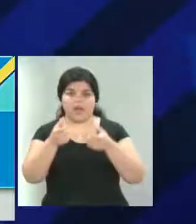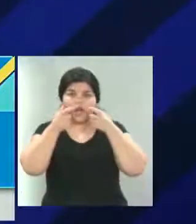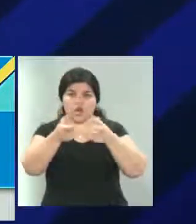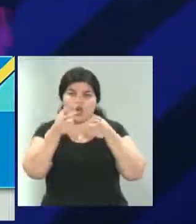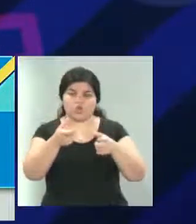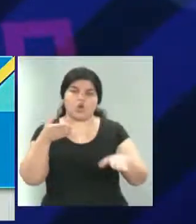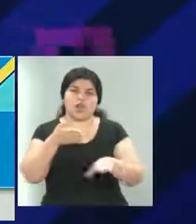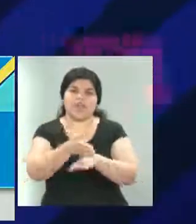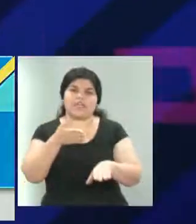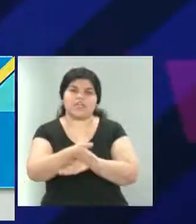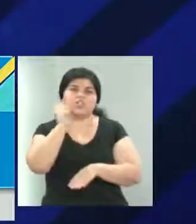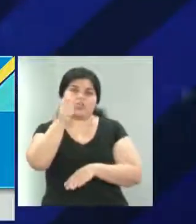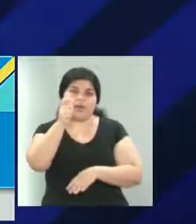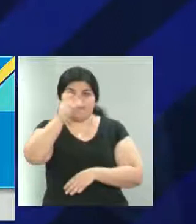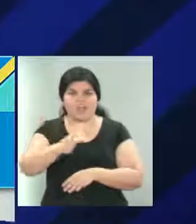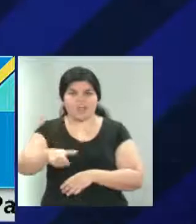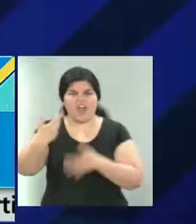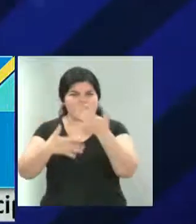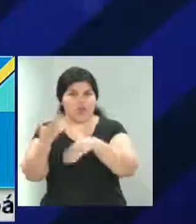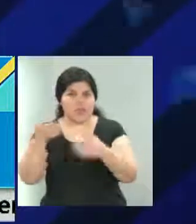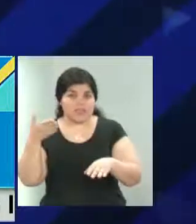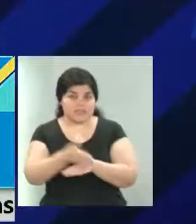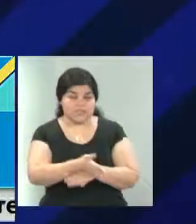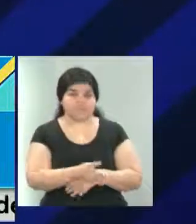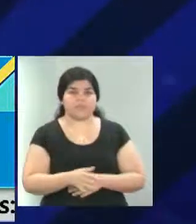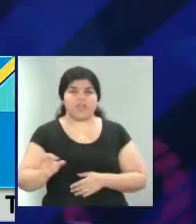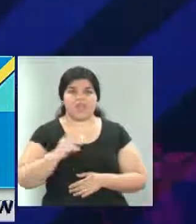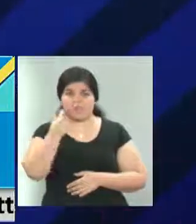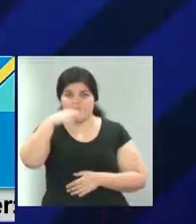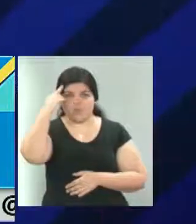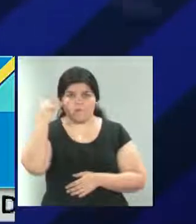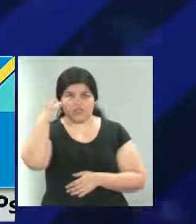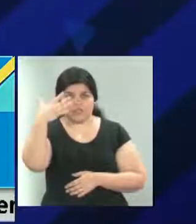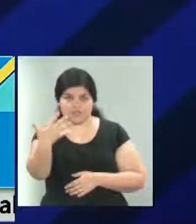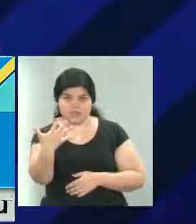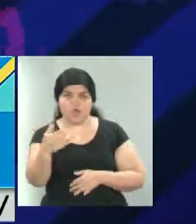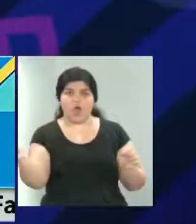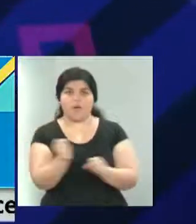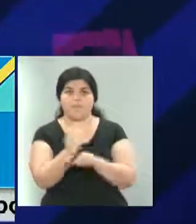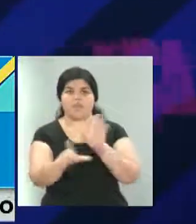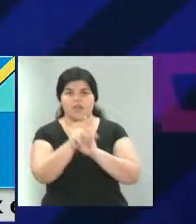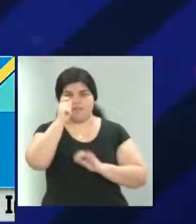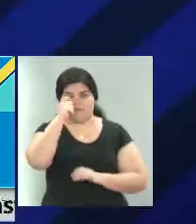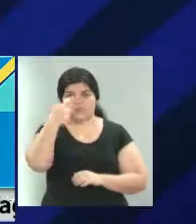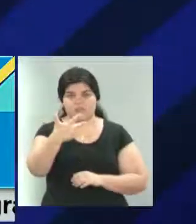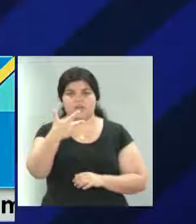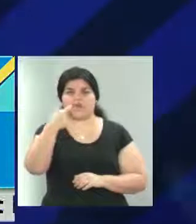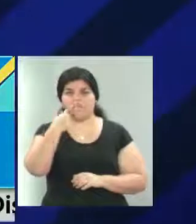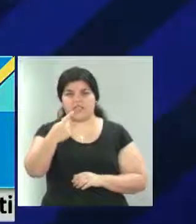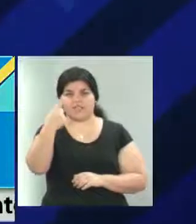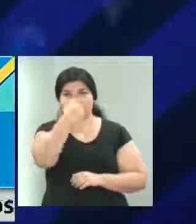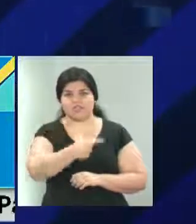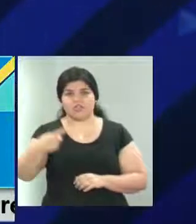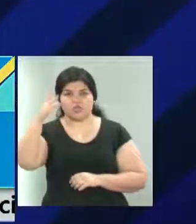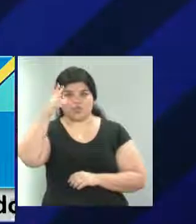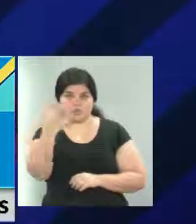de estos violentos que ingresan a las canchas de fútbol. En el año 1985 se aprobó la ley 23.184, que es la